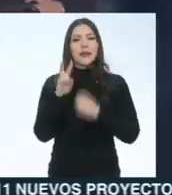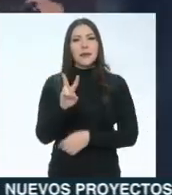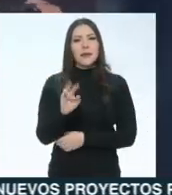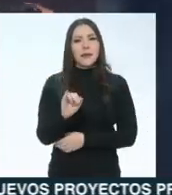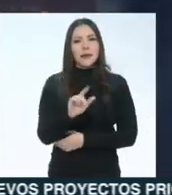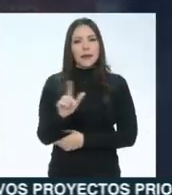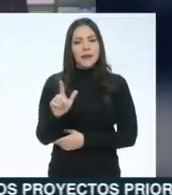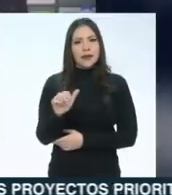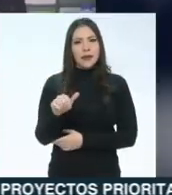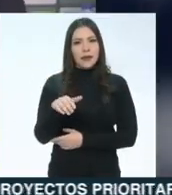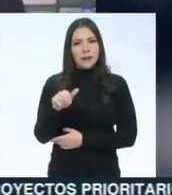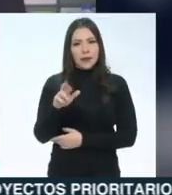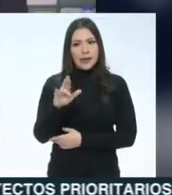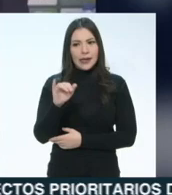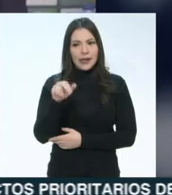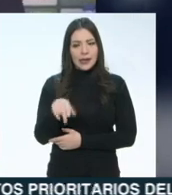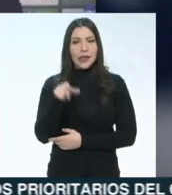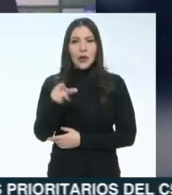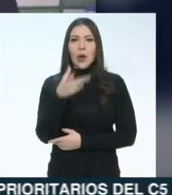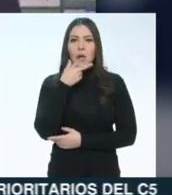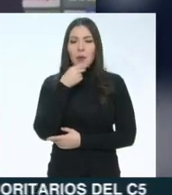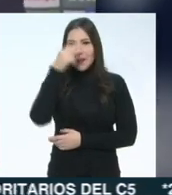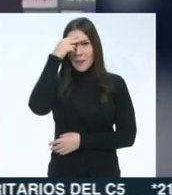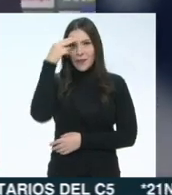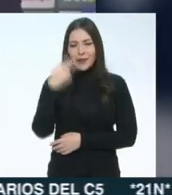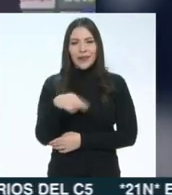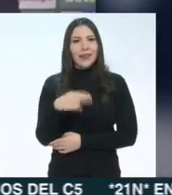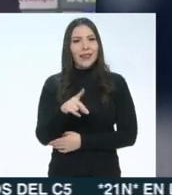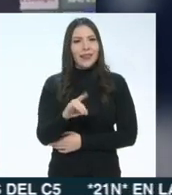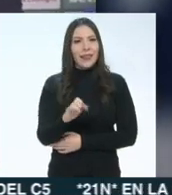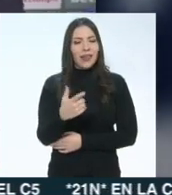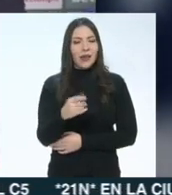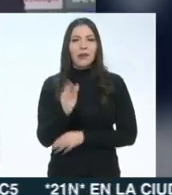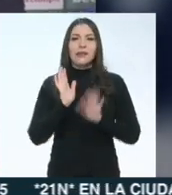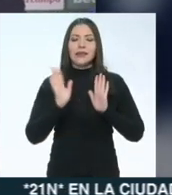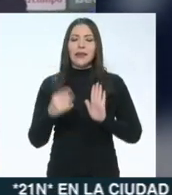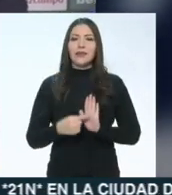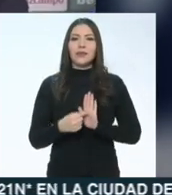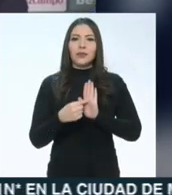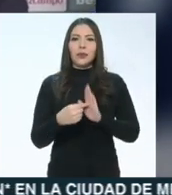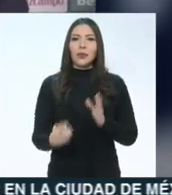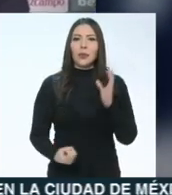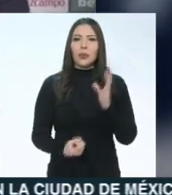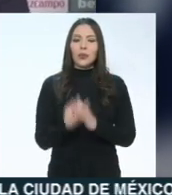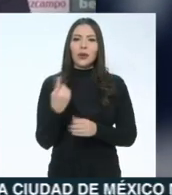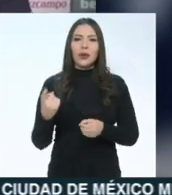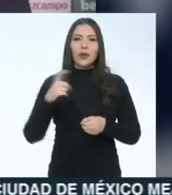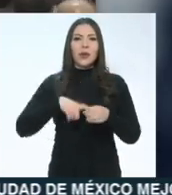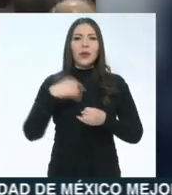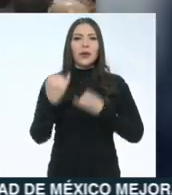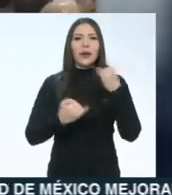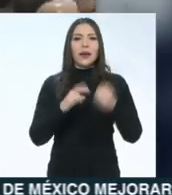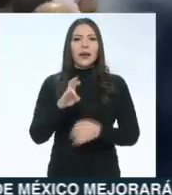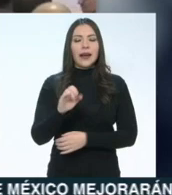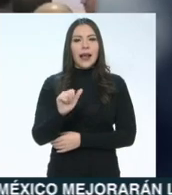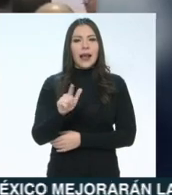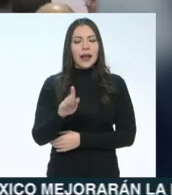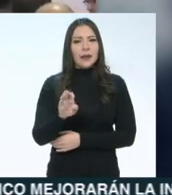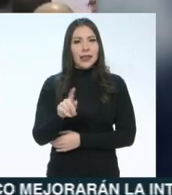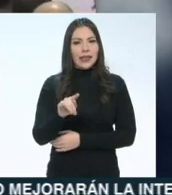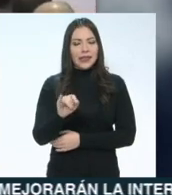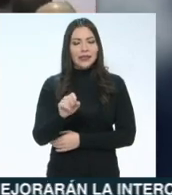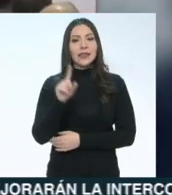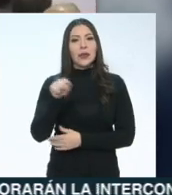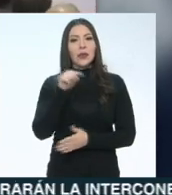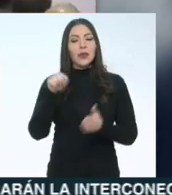el mexicano Diego Lainez fue presentado de forma oficial como nuevo jugador del Real Betis en la Liga de España. El